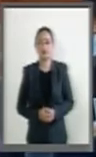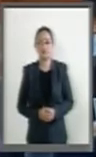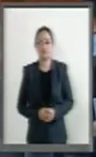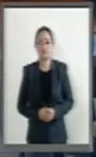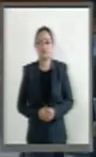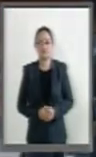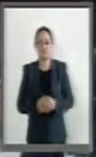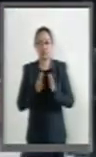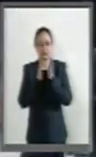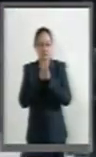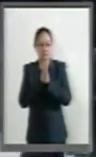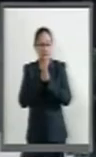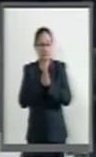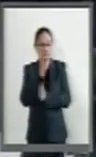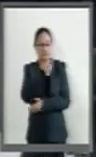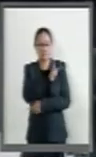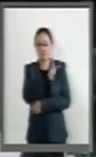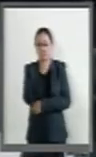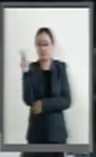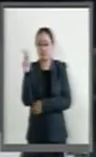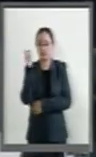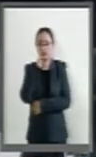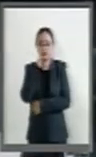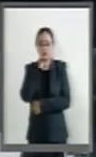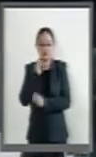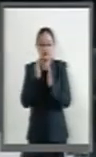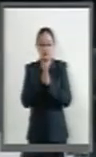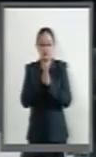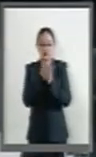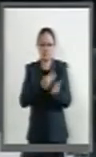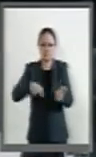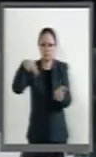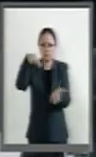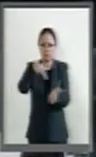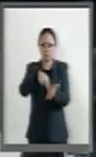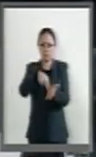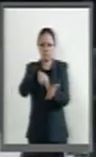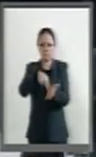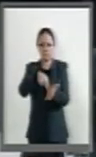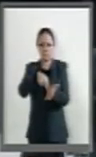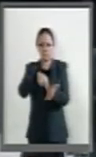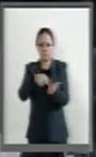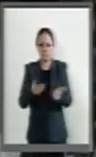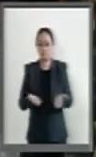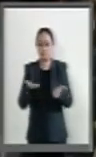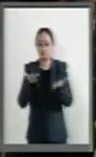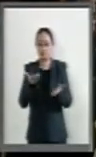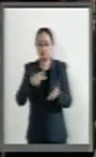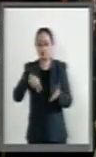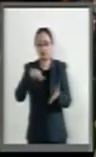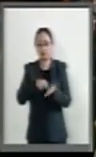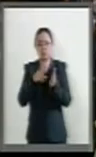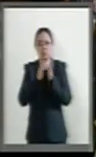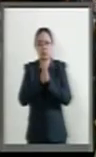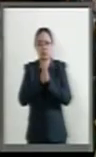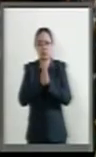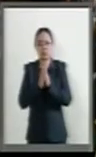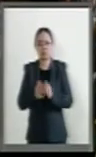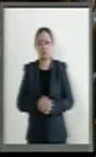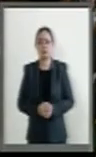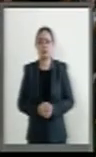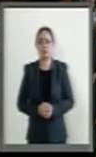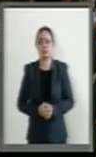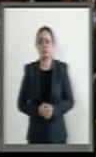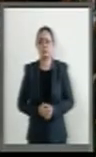Le solicito a todos los presentes ponerse de pie y antes de ello